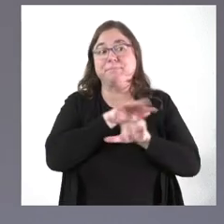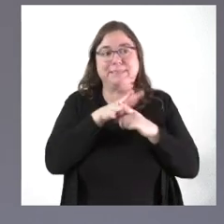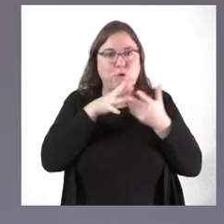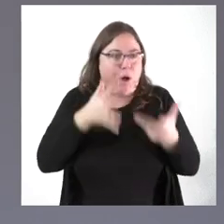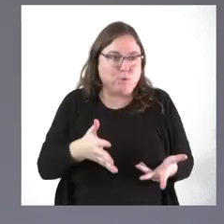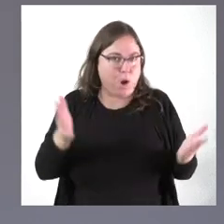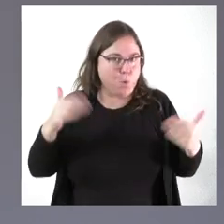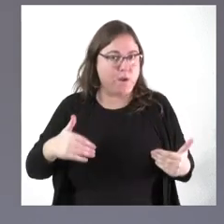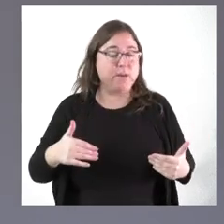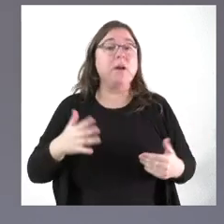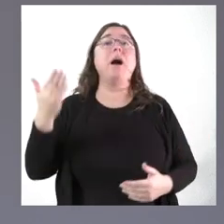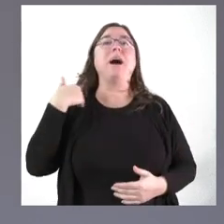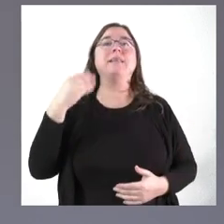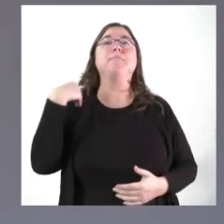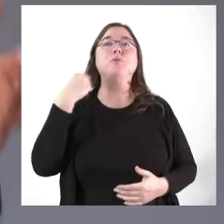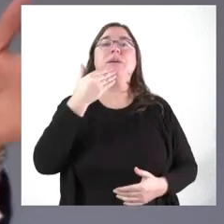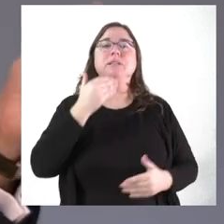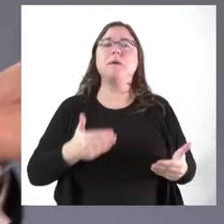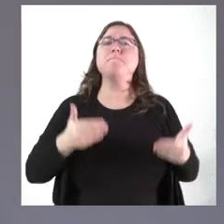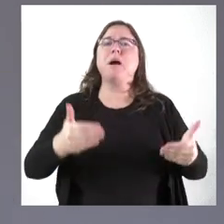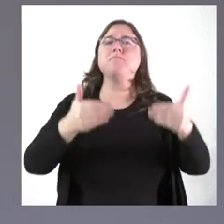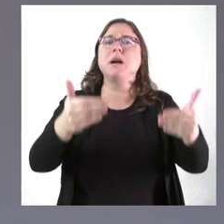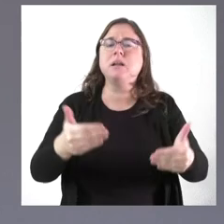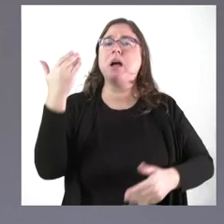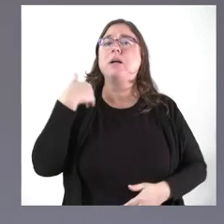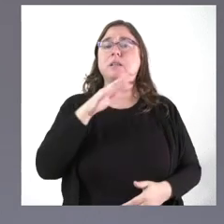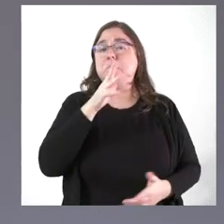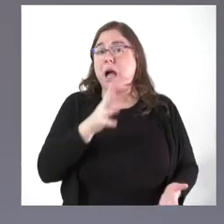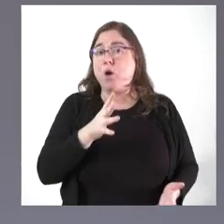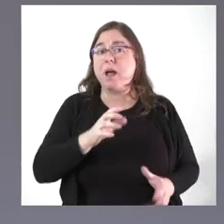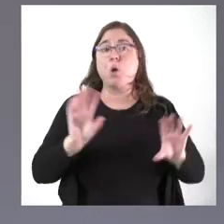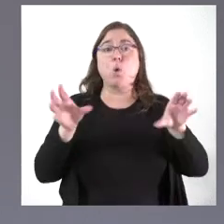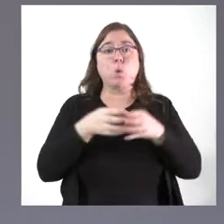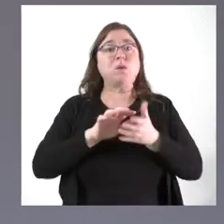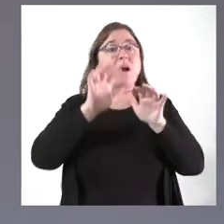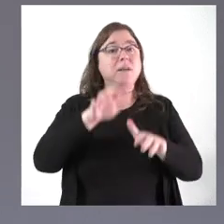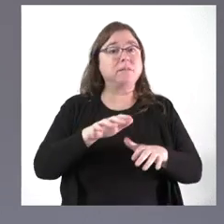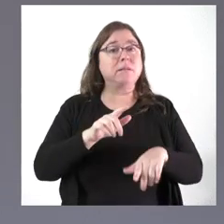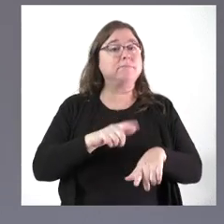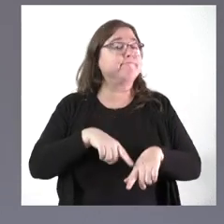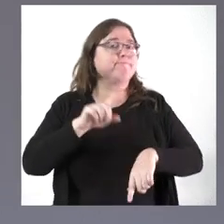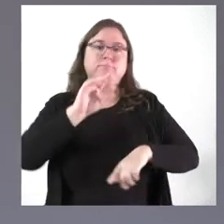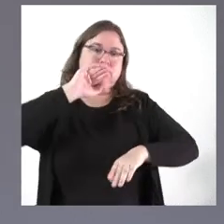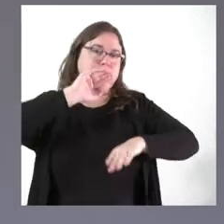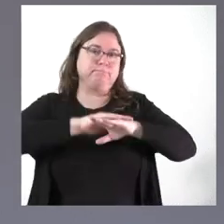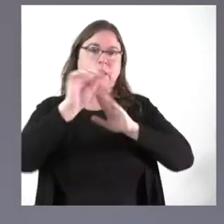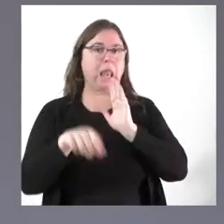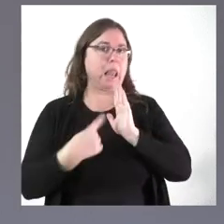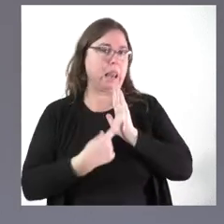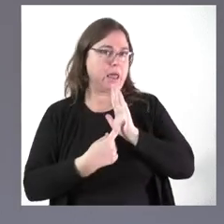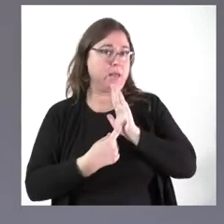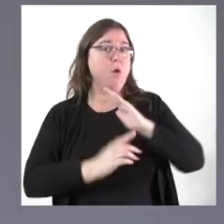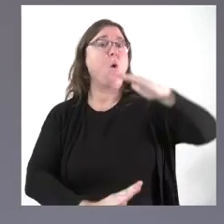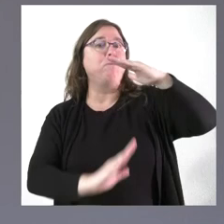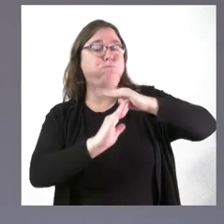antes era una pregunta se preguntaba si va a haber moratorias en autorizaciones la junta actúa por el principio de legalidad y por lo tanto no puede suspender